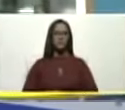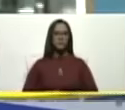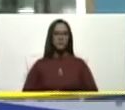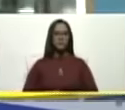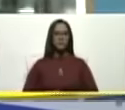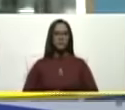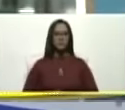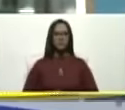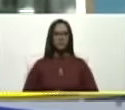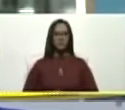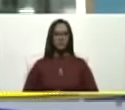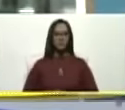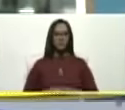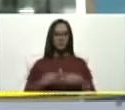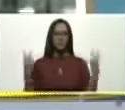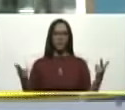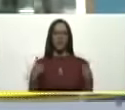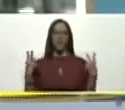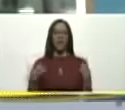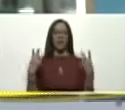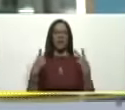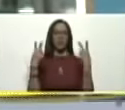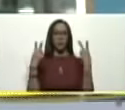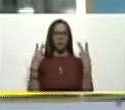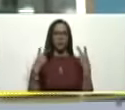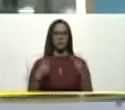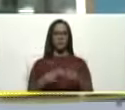Coronaron con la victoria.